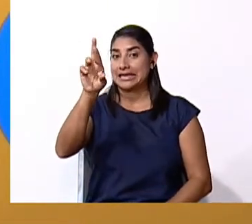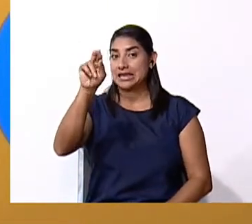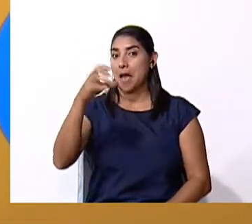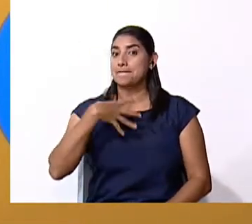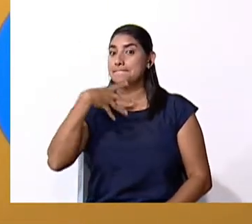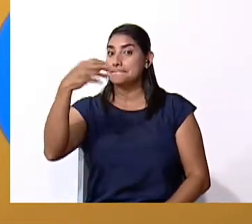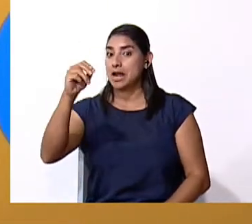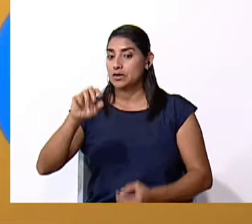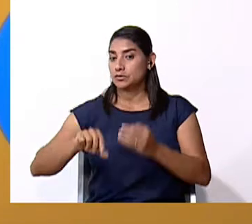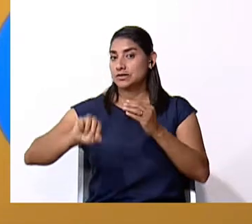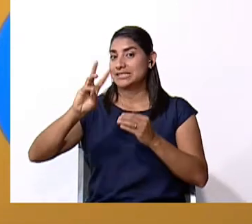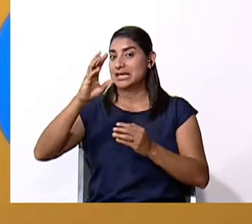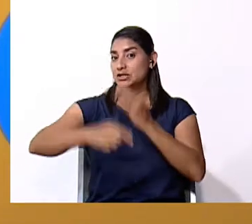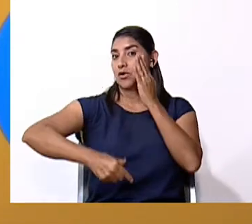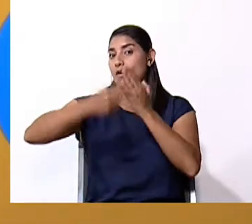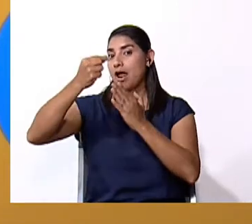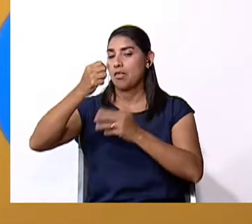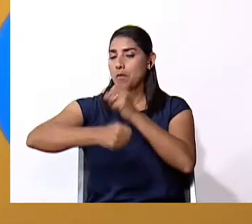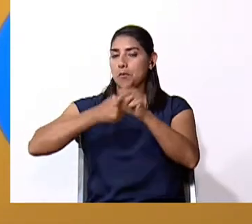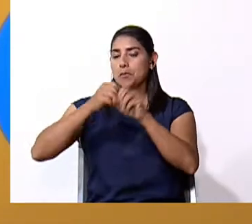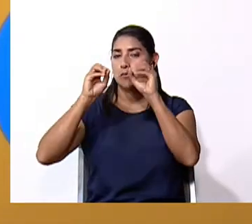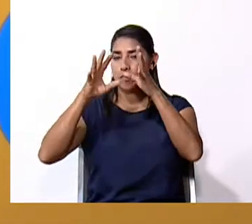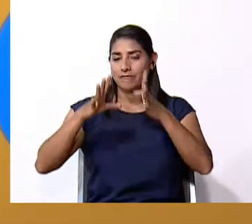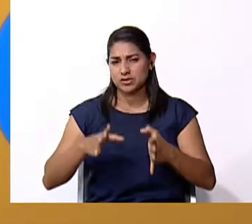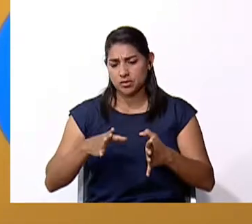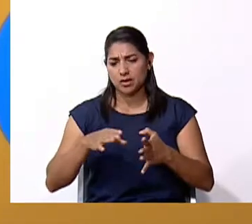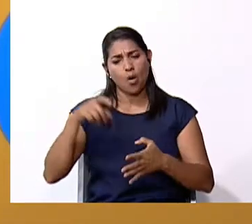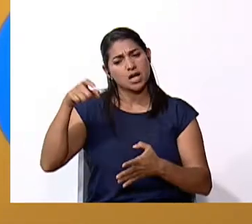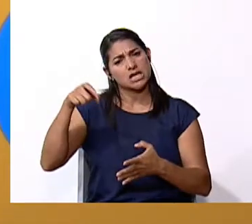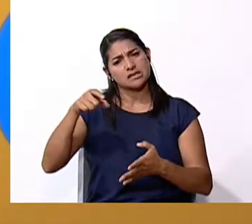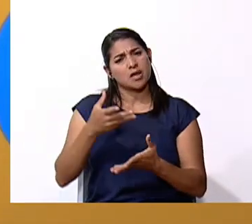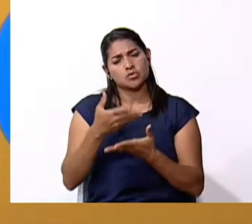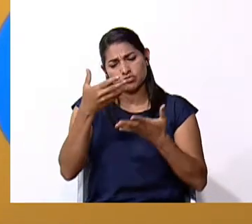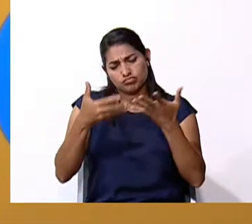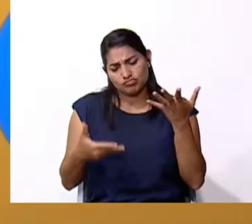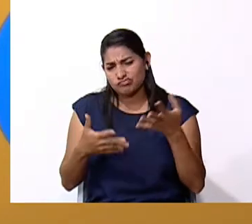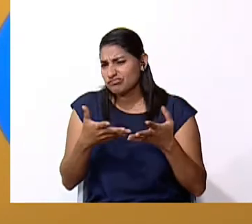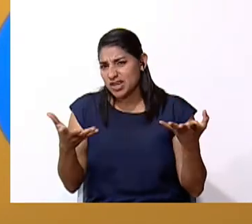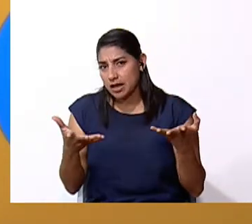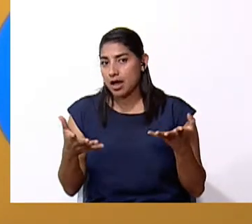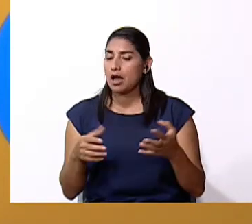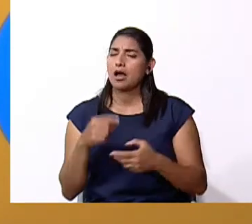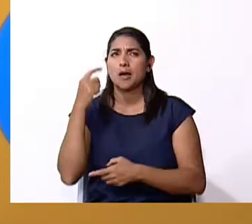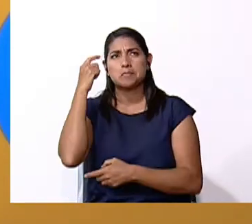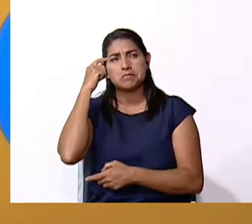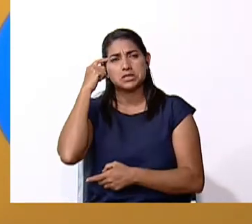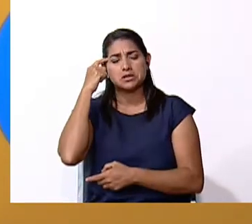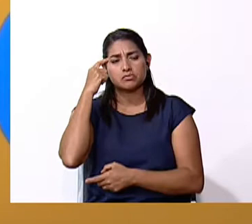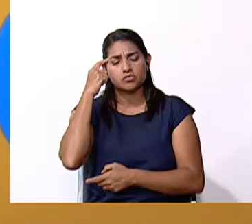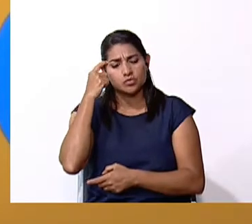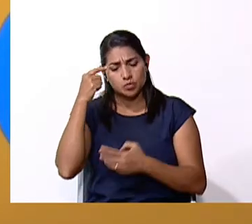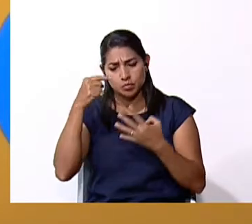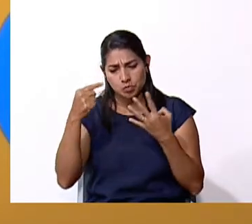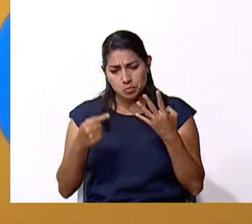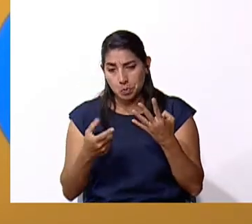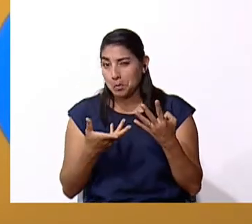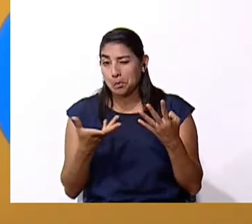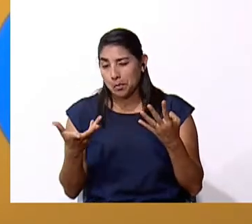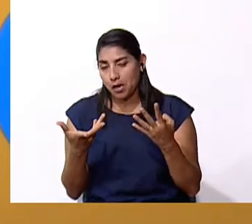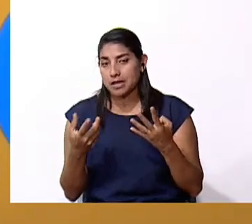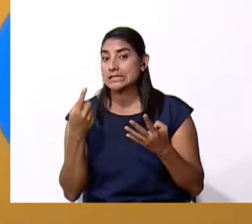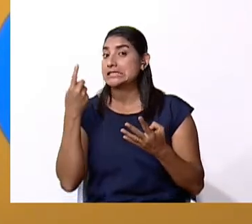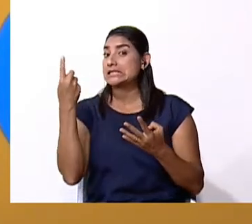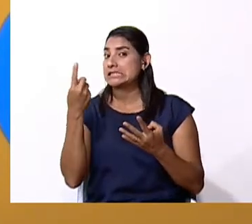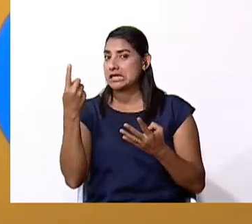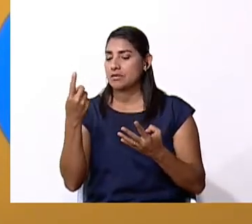de sexto año. ¿Qué vamos a necesitar el día de hoy? Se deben estar preguntando, ¿verdad? Bueno, siempre les